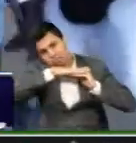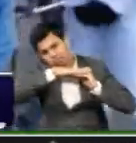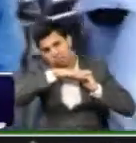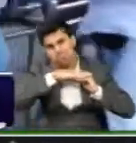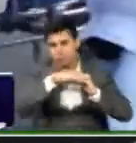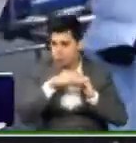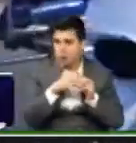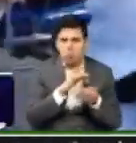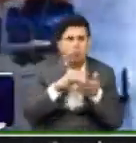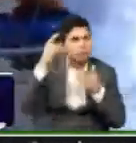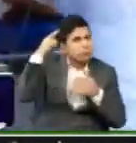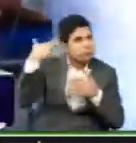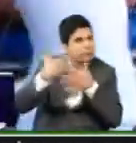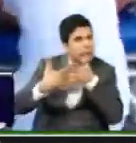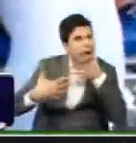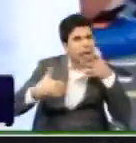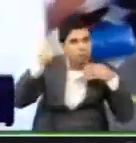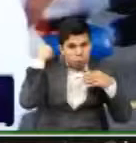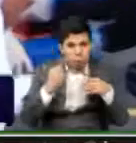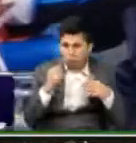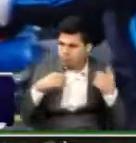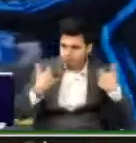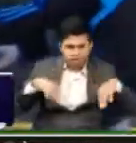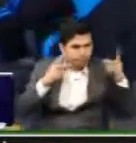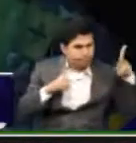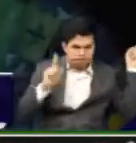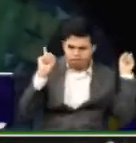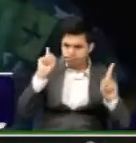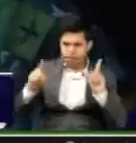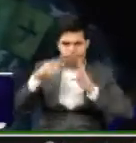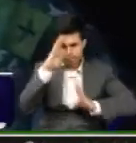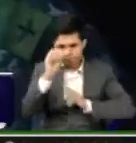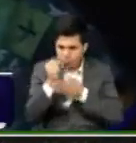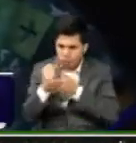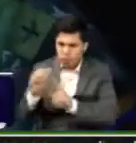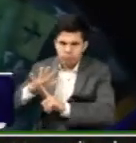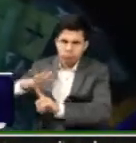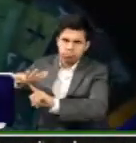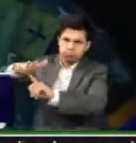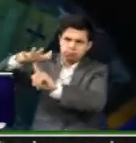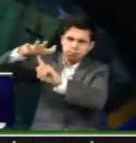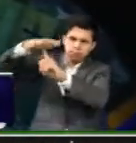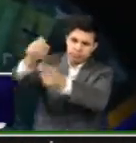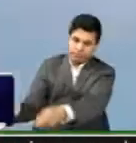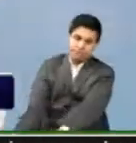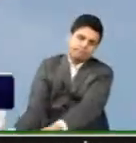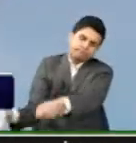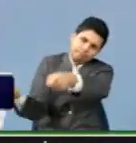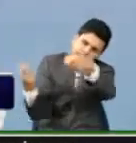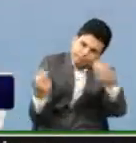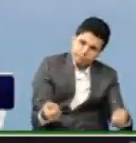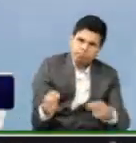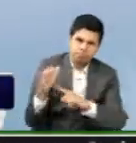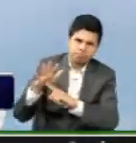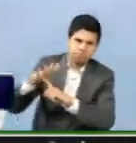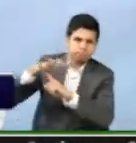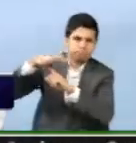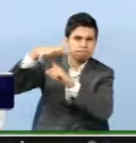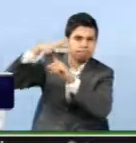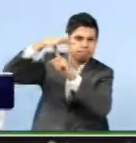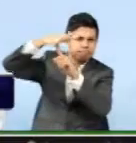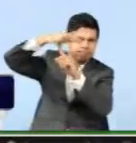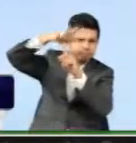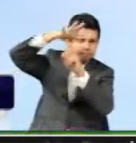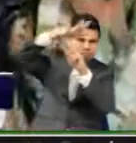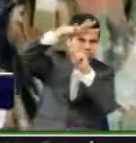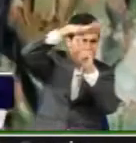trasladado en este helicóptero de las fuerzas militares hacia la clínica Chicamocha. En compañía del Cuerpo de Recuperación de Personal de la Aviación del Ejército,